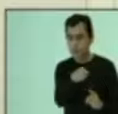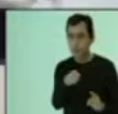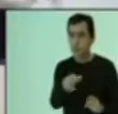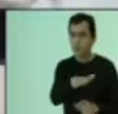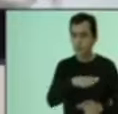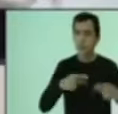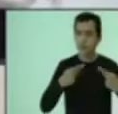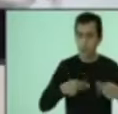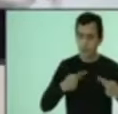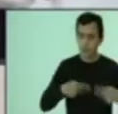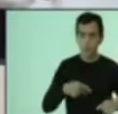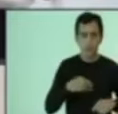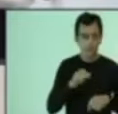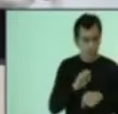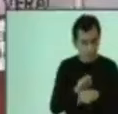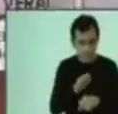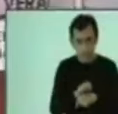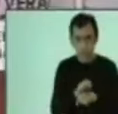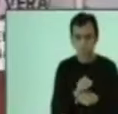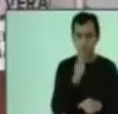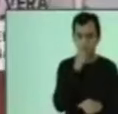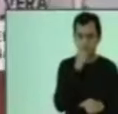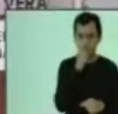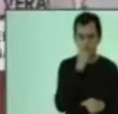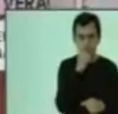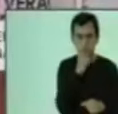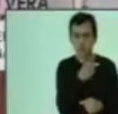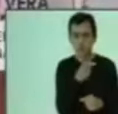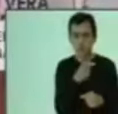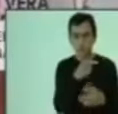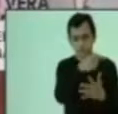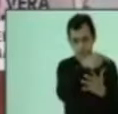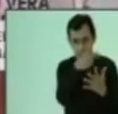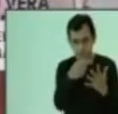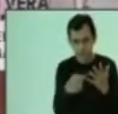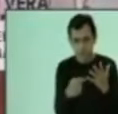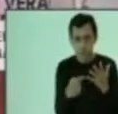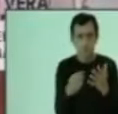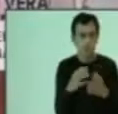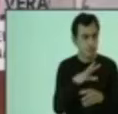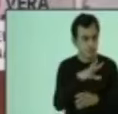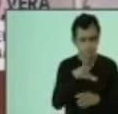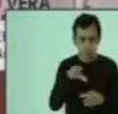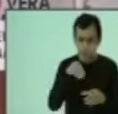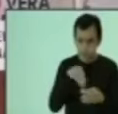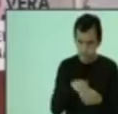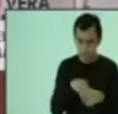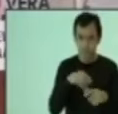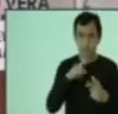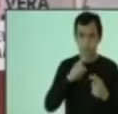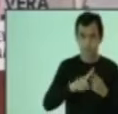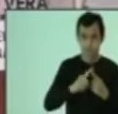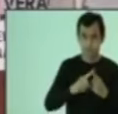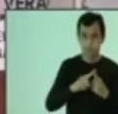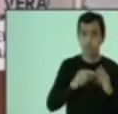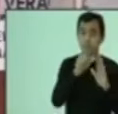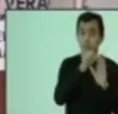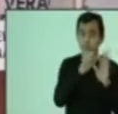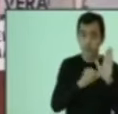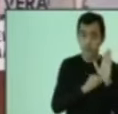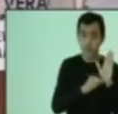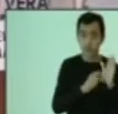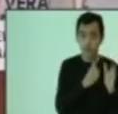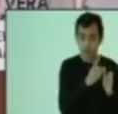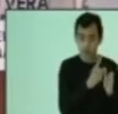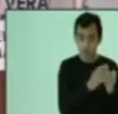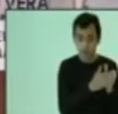familias a través de integrar lo más preciado que hay entre los derechos humanos, que comprende a los artículos del 1